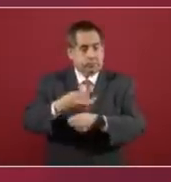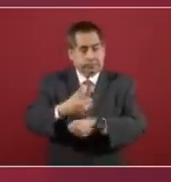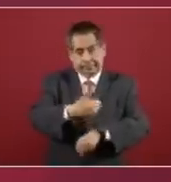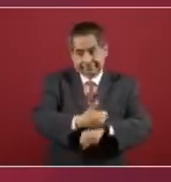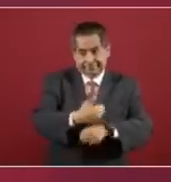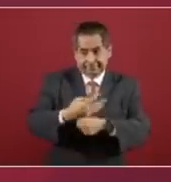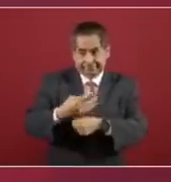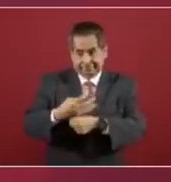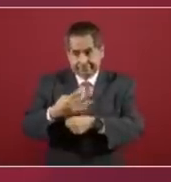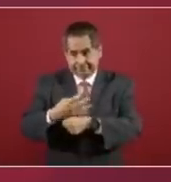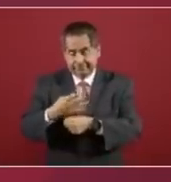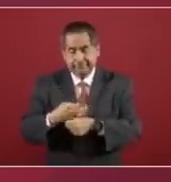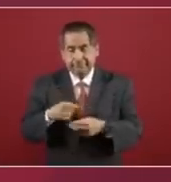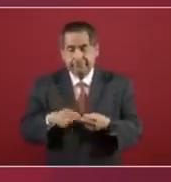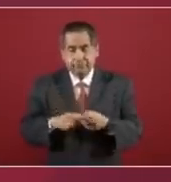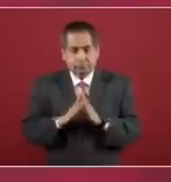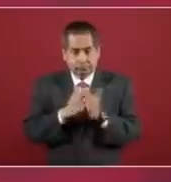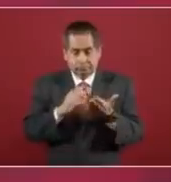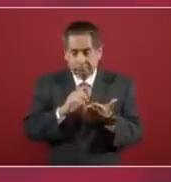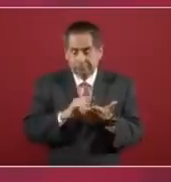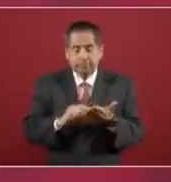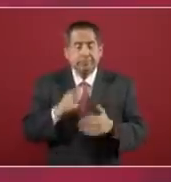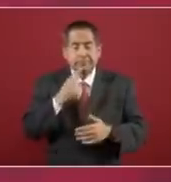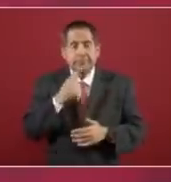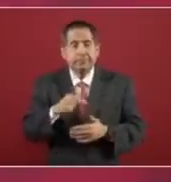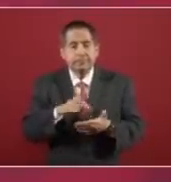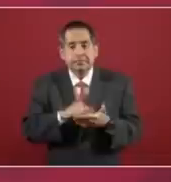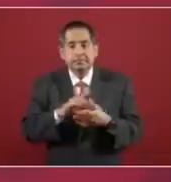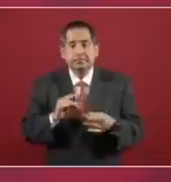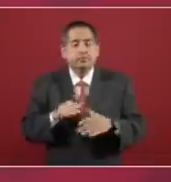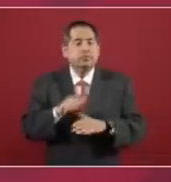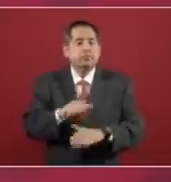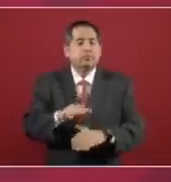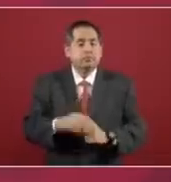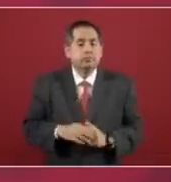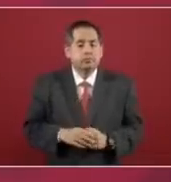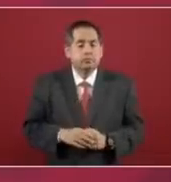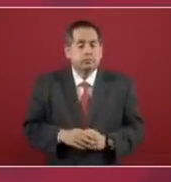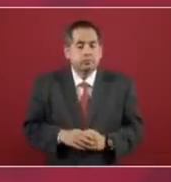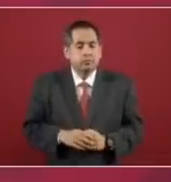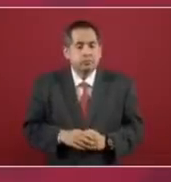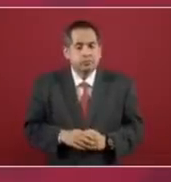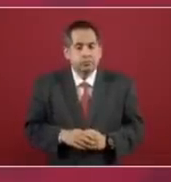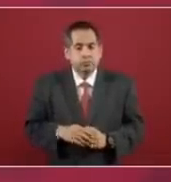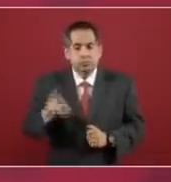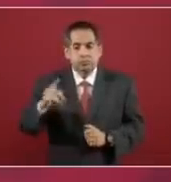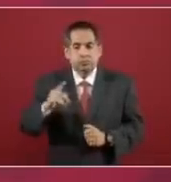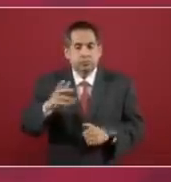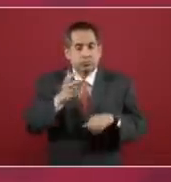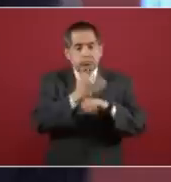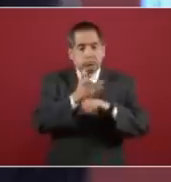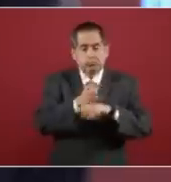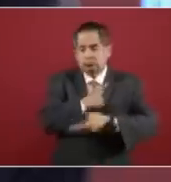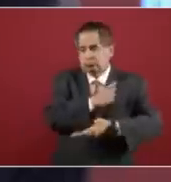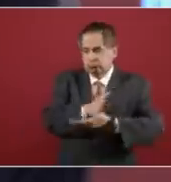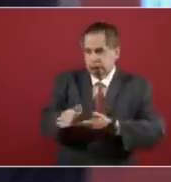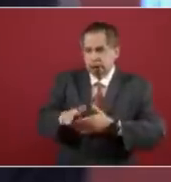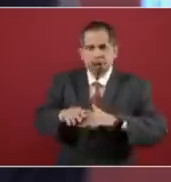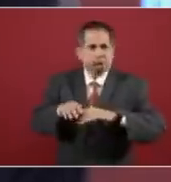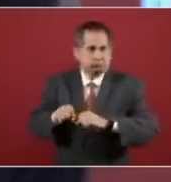de primaria de texto lo de la intervención estadounidense